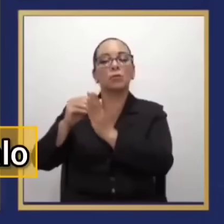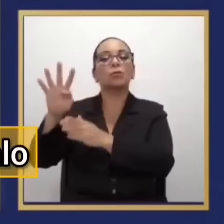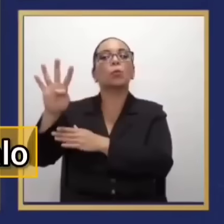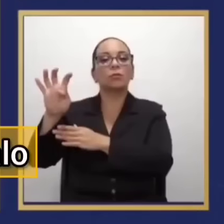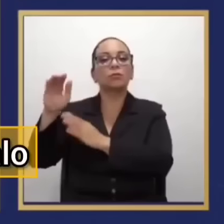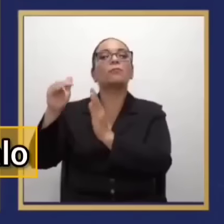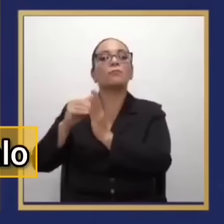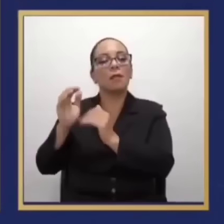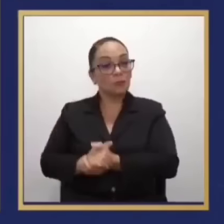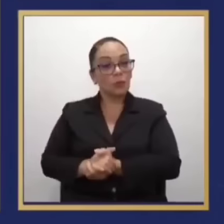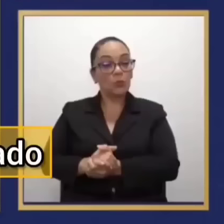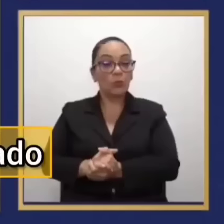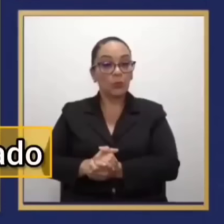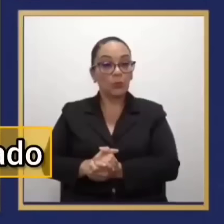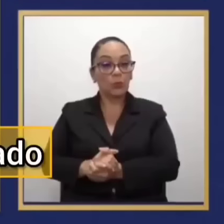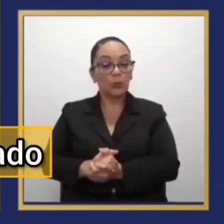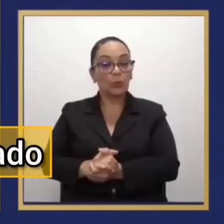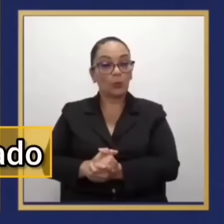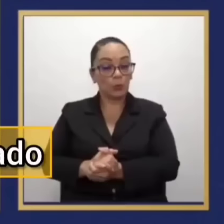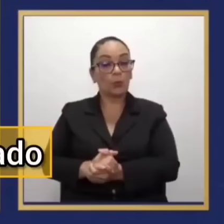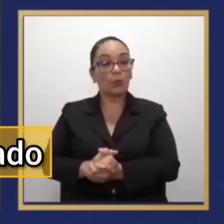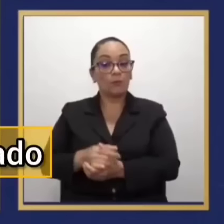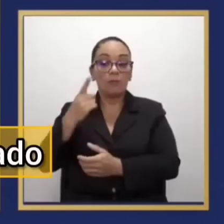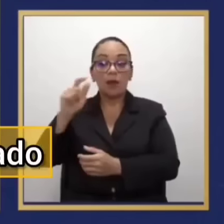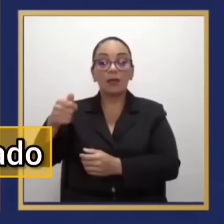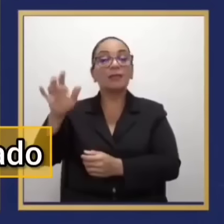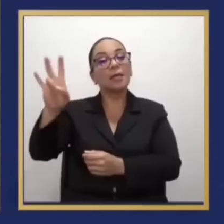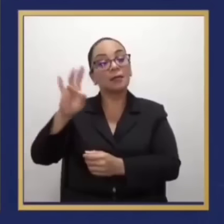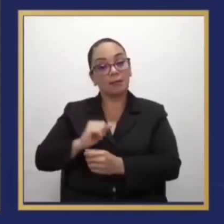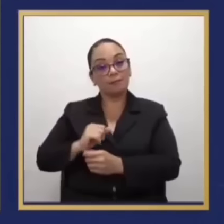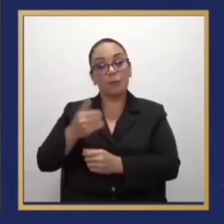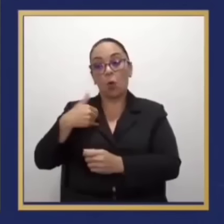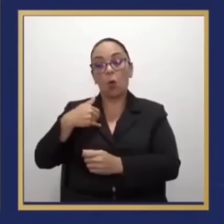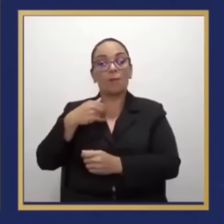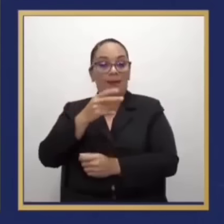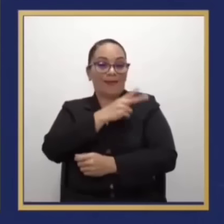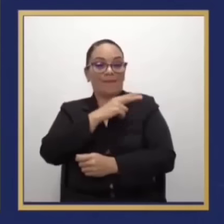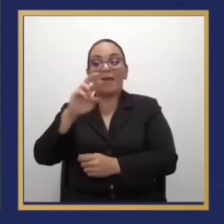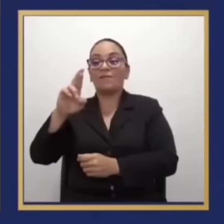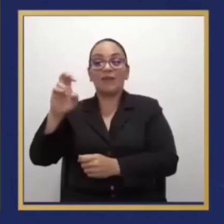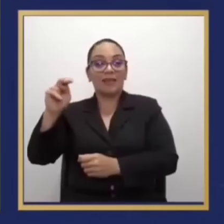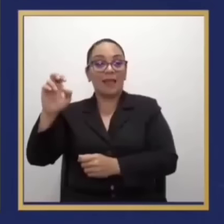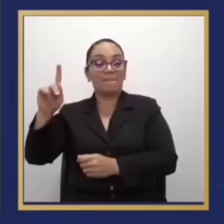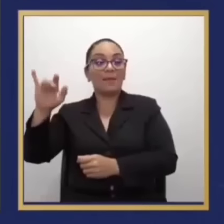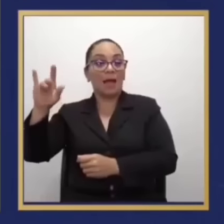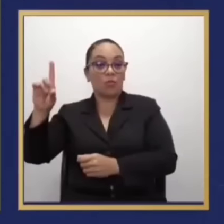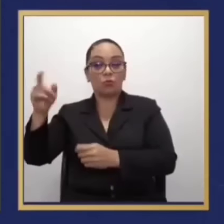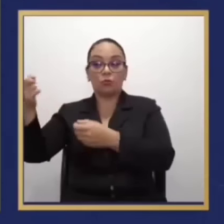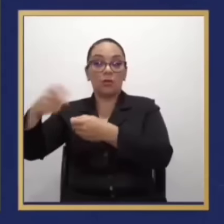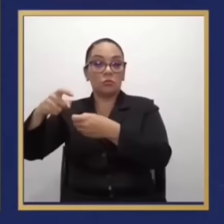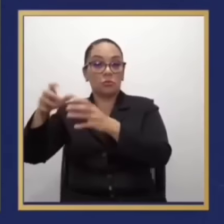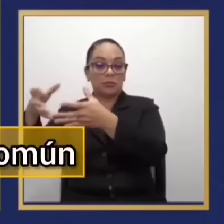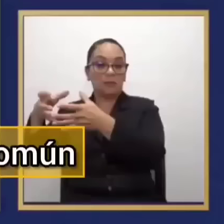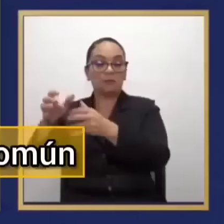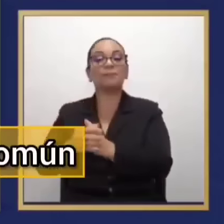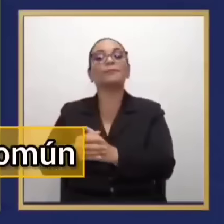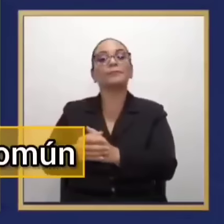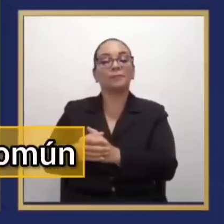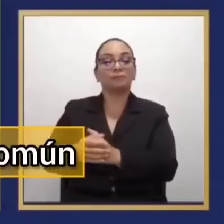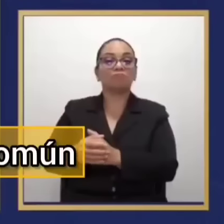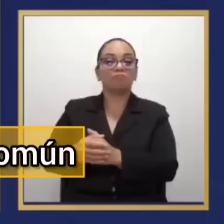mil pesos de regalo, en este caso de Canal 7, a don René Picado y a sus socios, don René Picado Cosa y a